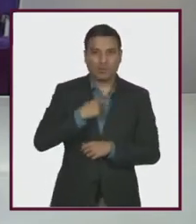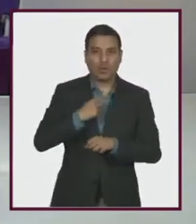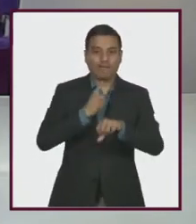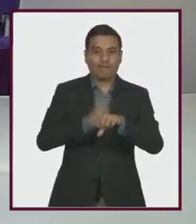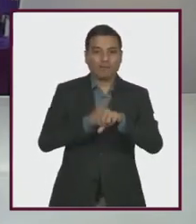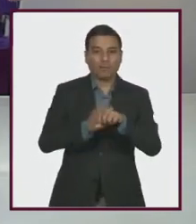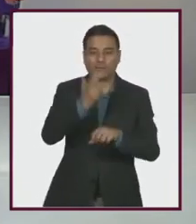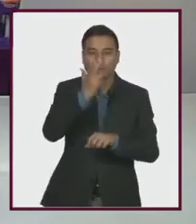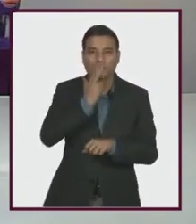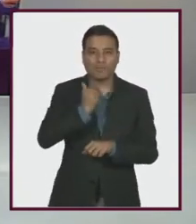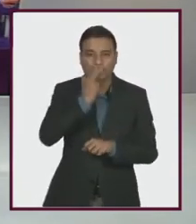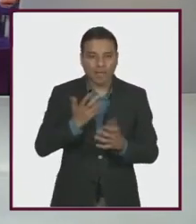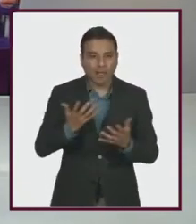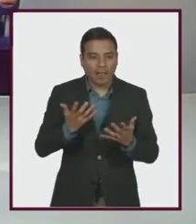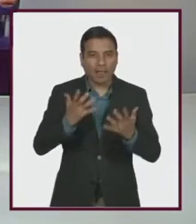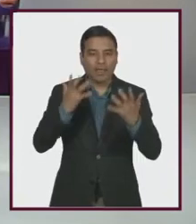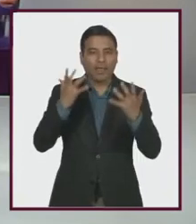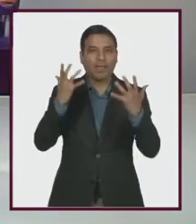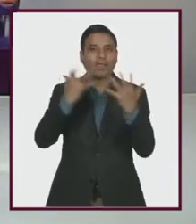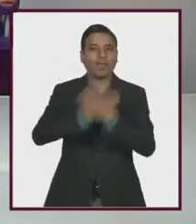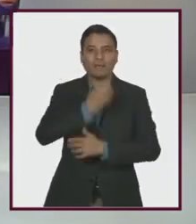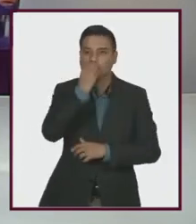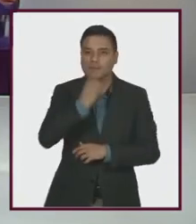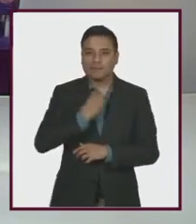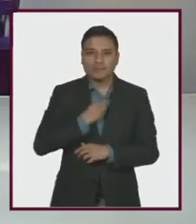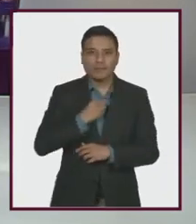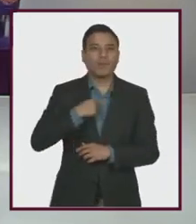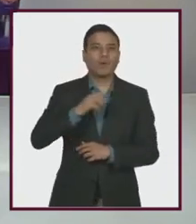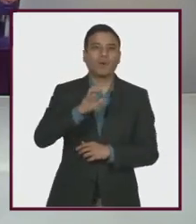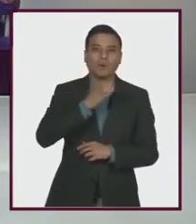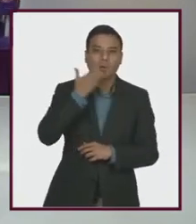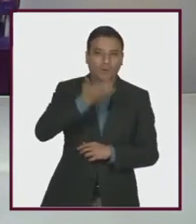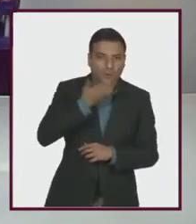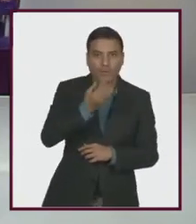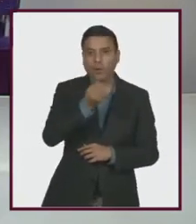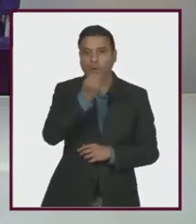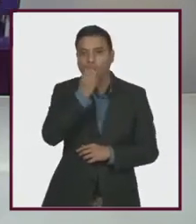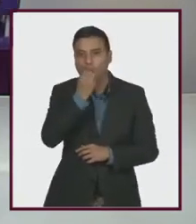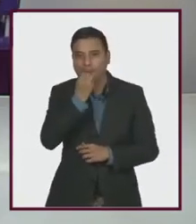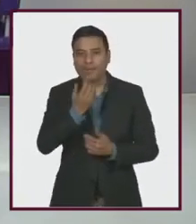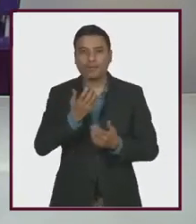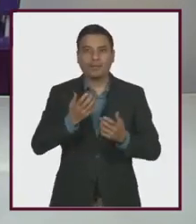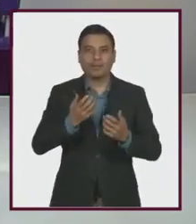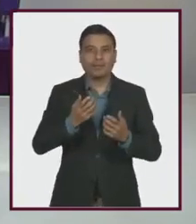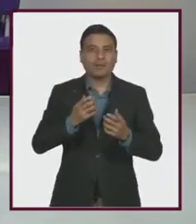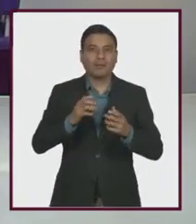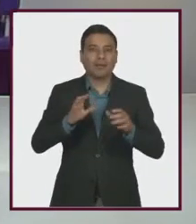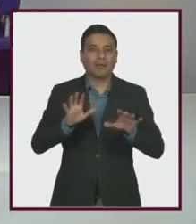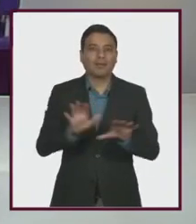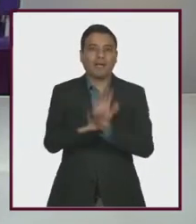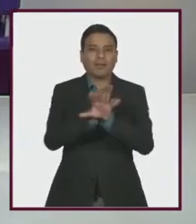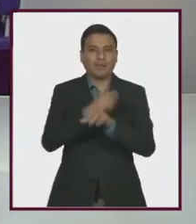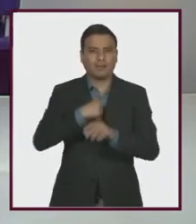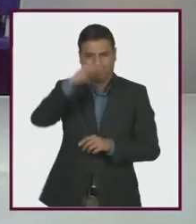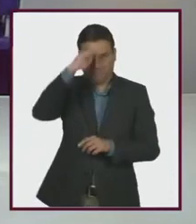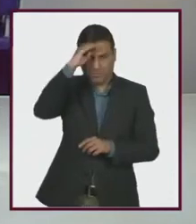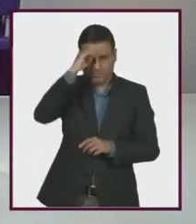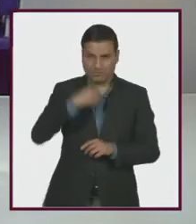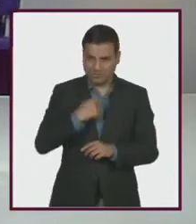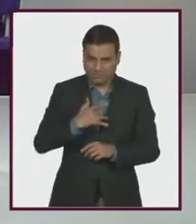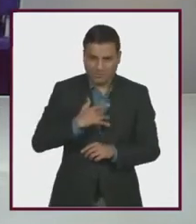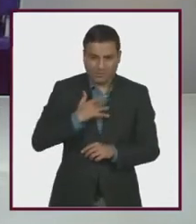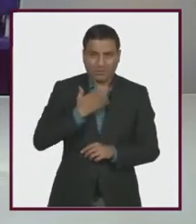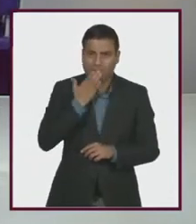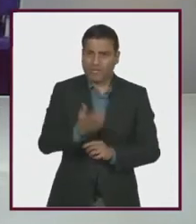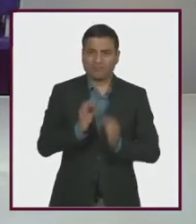cambiar todo mi esquema de hábitos de alimentación? Pues probablemente al inicio piense, pero si yo no me siento mal. Claro, no hay